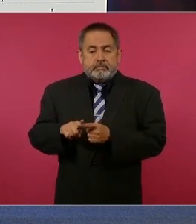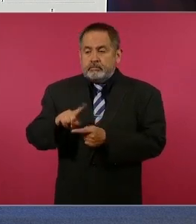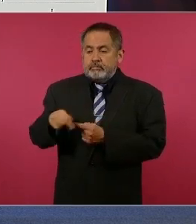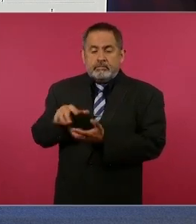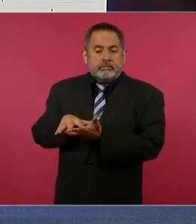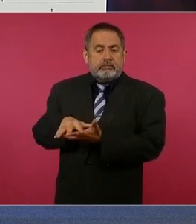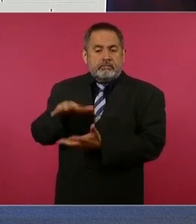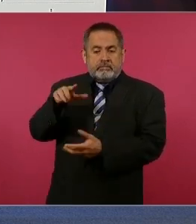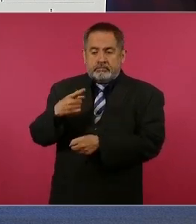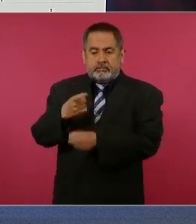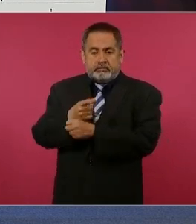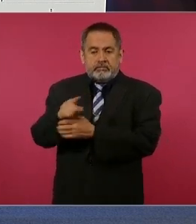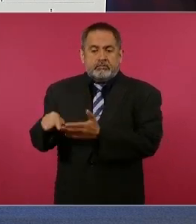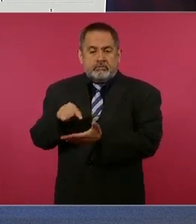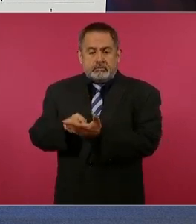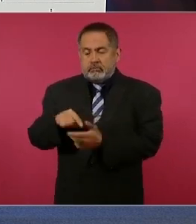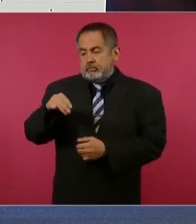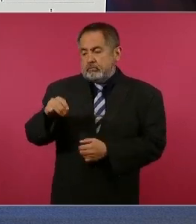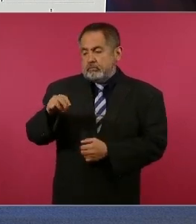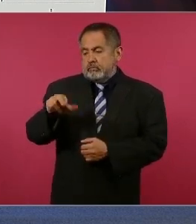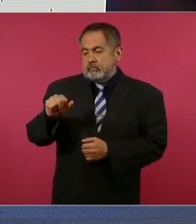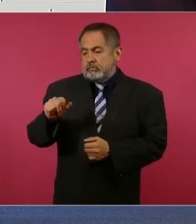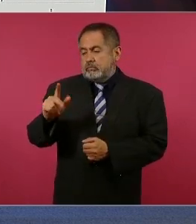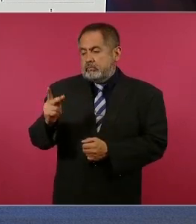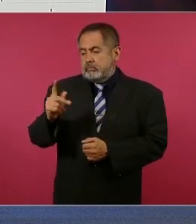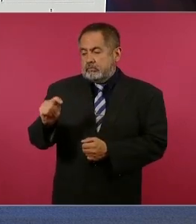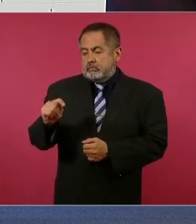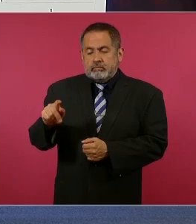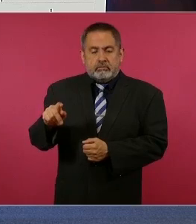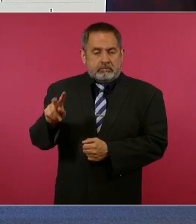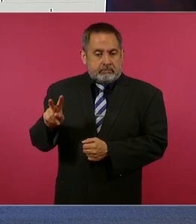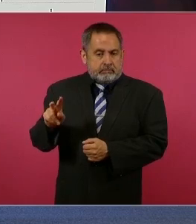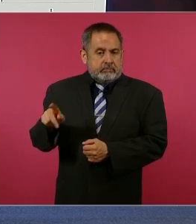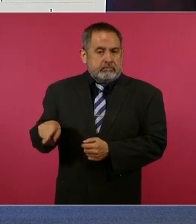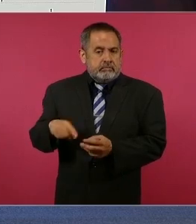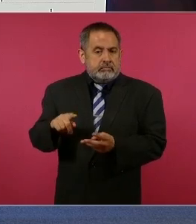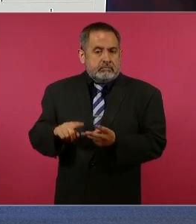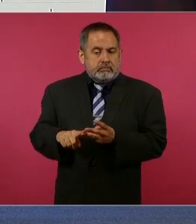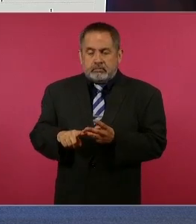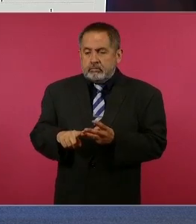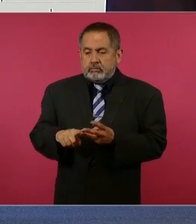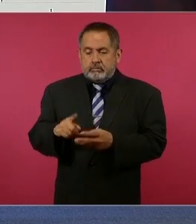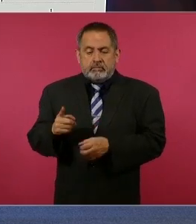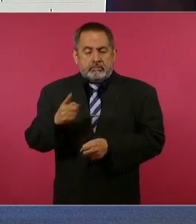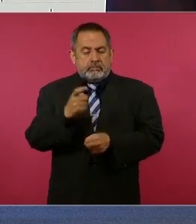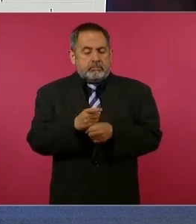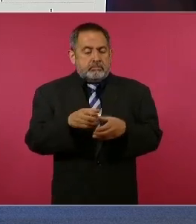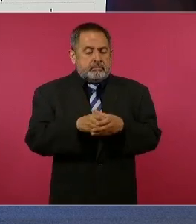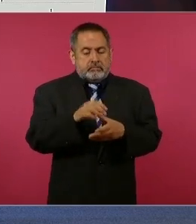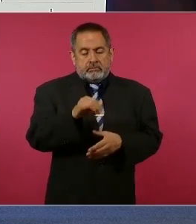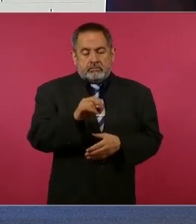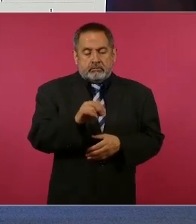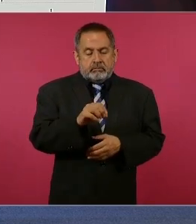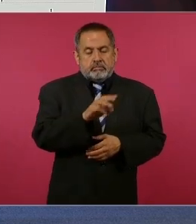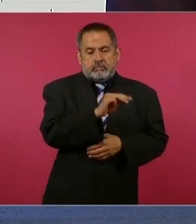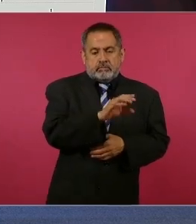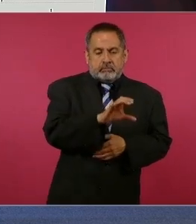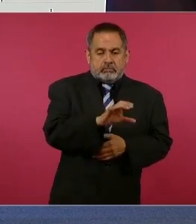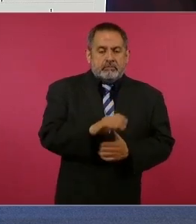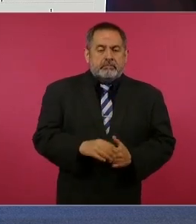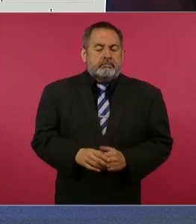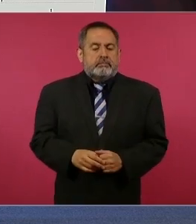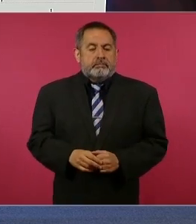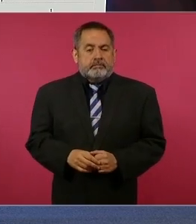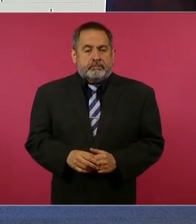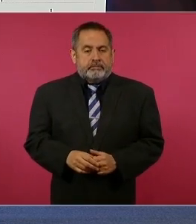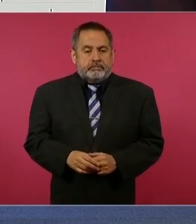mayoría, primer lugar, Morena, PT Verde, Ecologista, y por primera minoría, Movimiento Ciudadano.